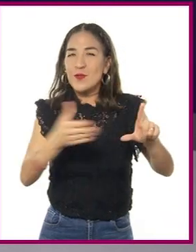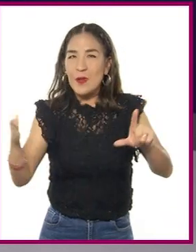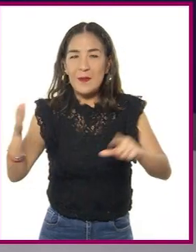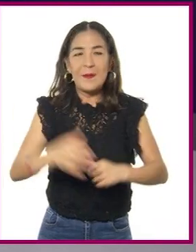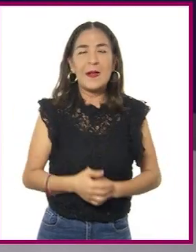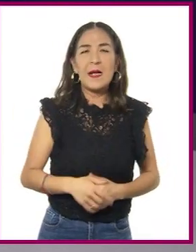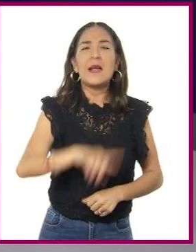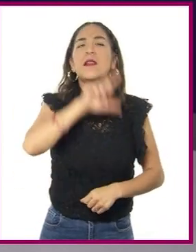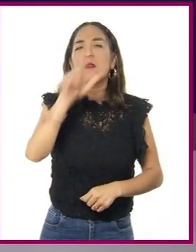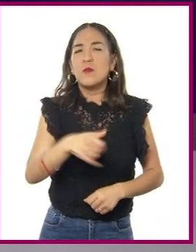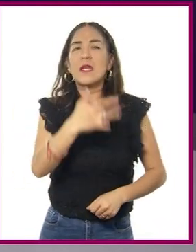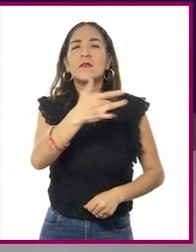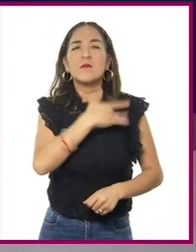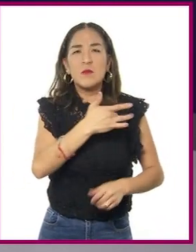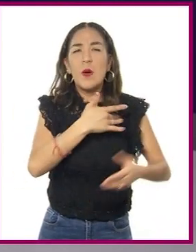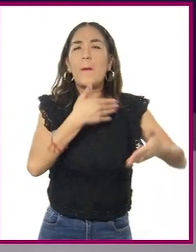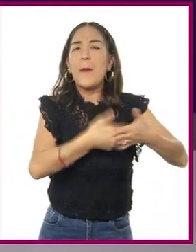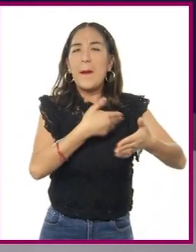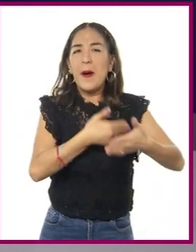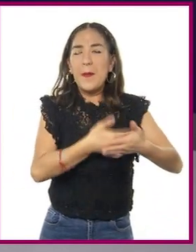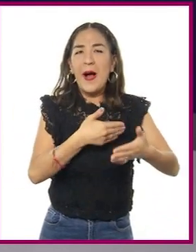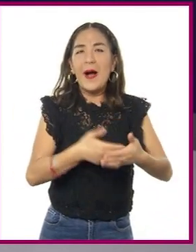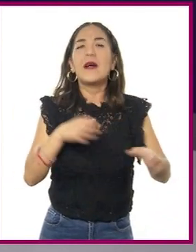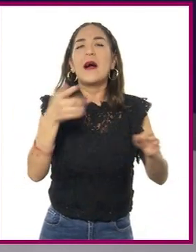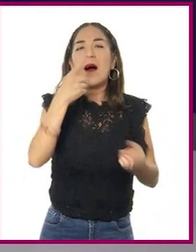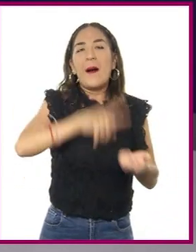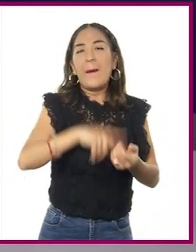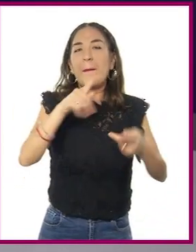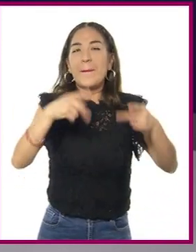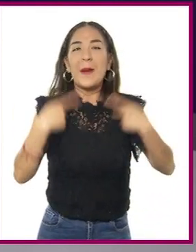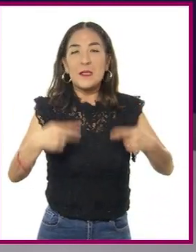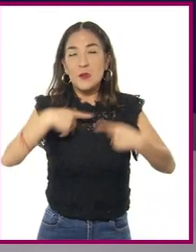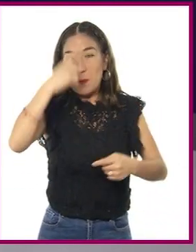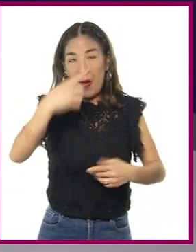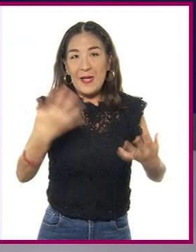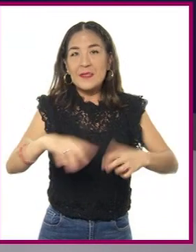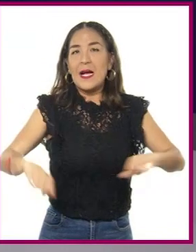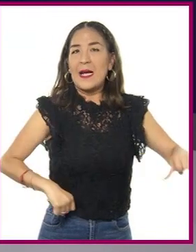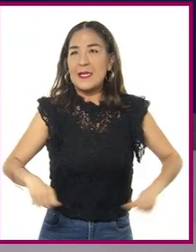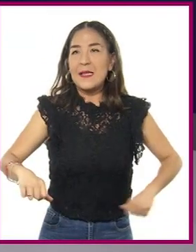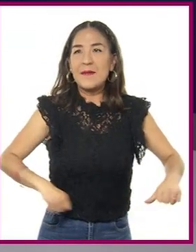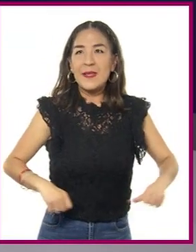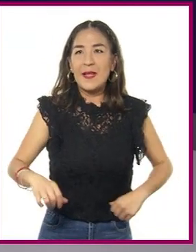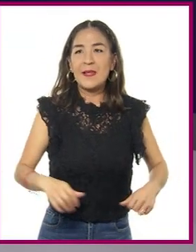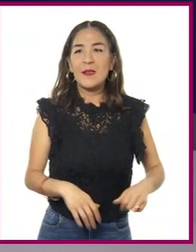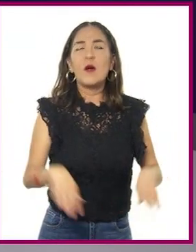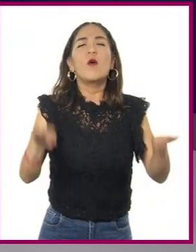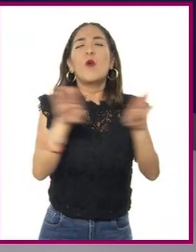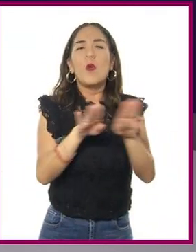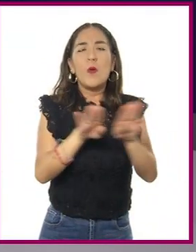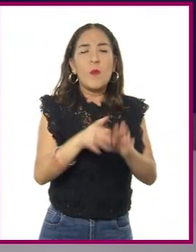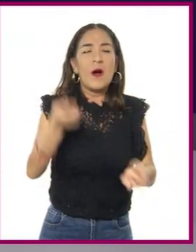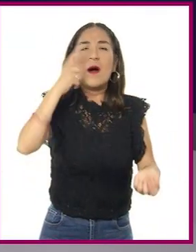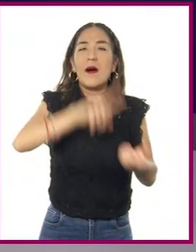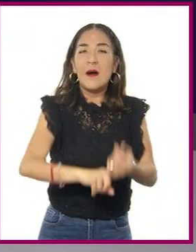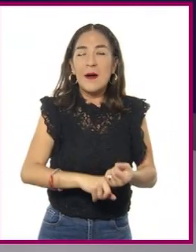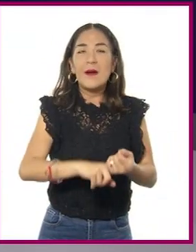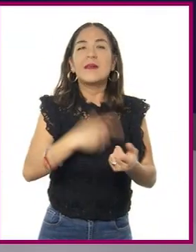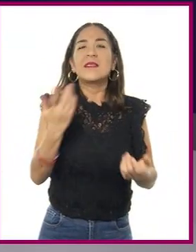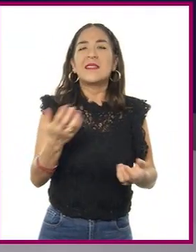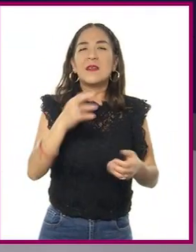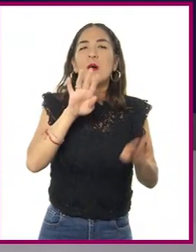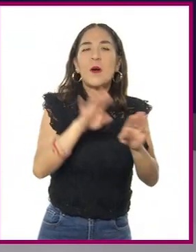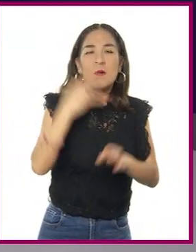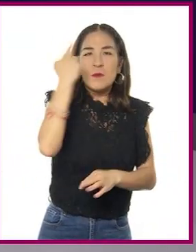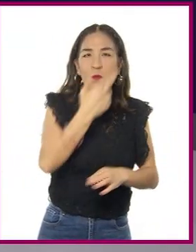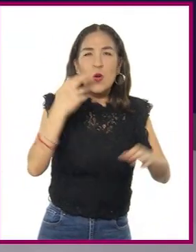en la frecuencia cardíaca de una persona al hacer alguna actividad física, cómo son los alargamientos experimentados